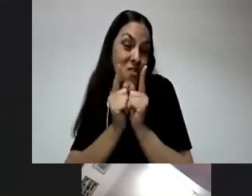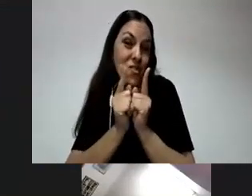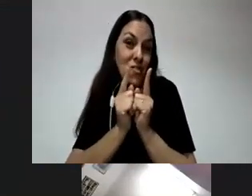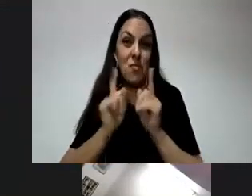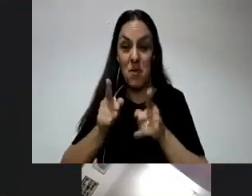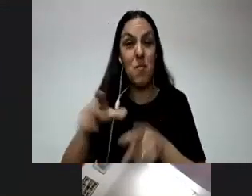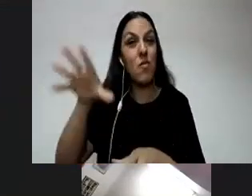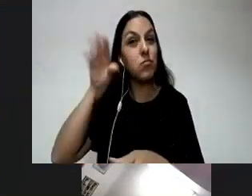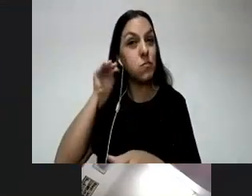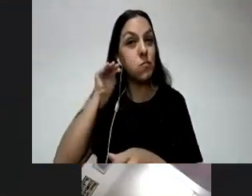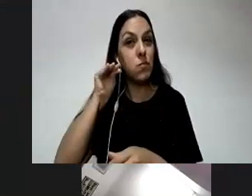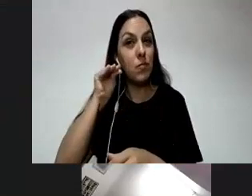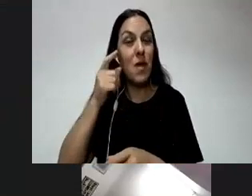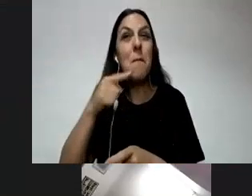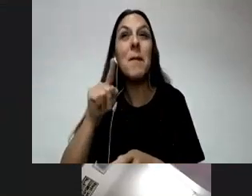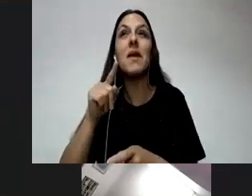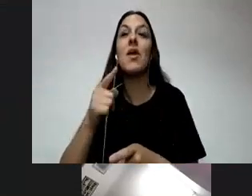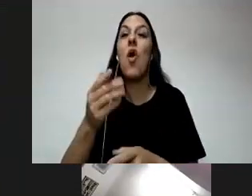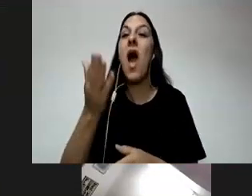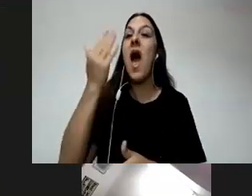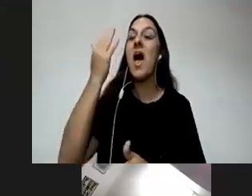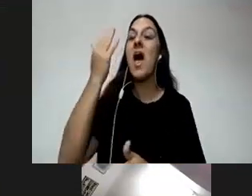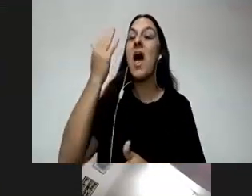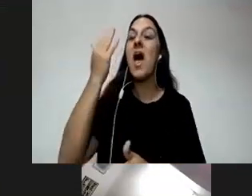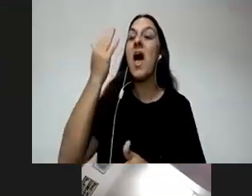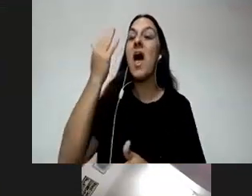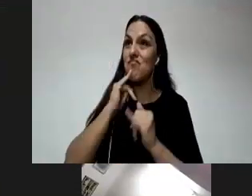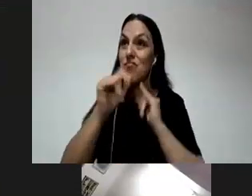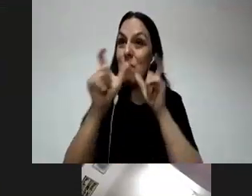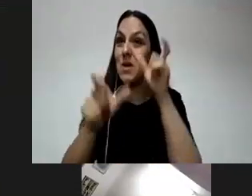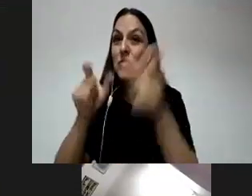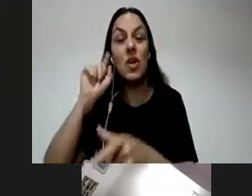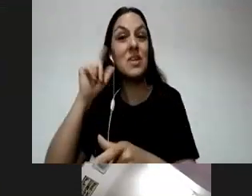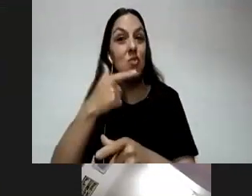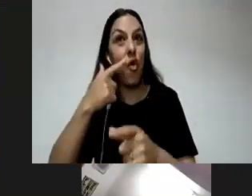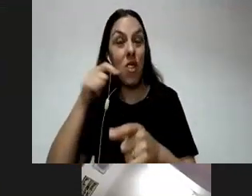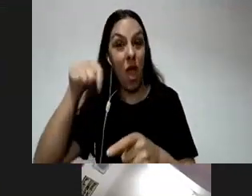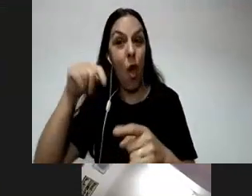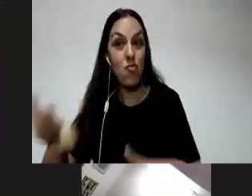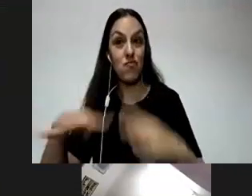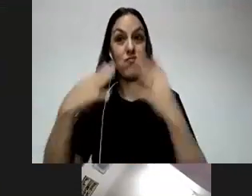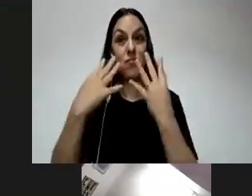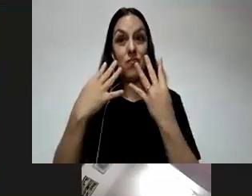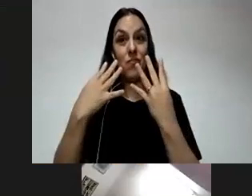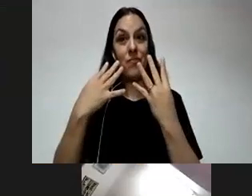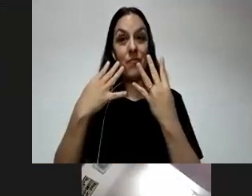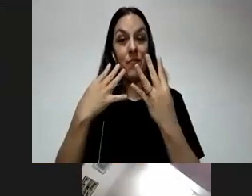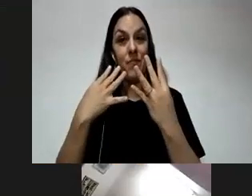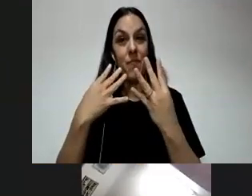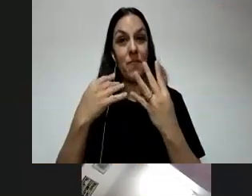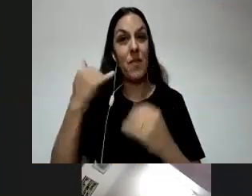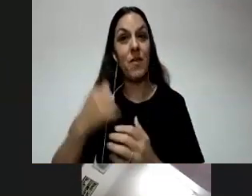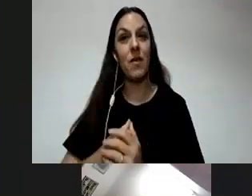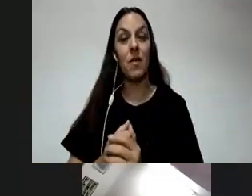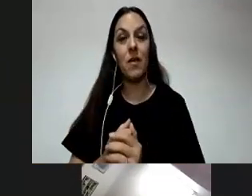sin antes mencionarles a las personas sordas que están participando de este encuentro, que las